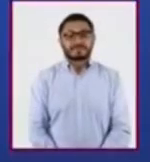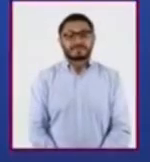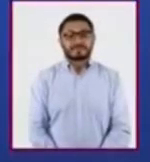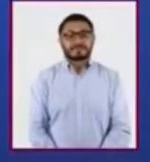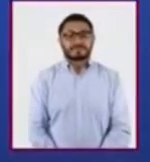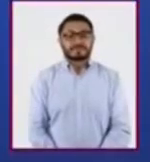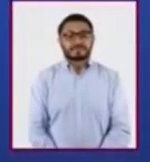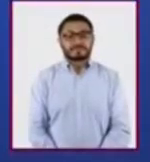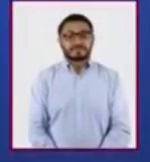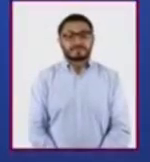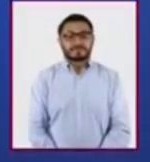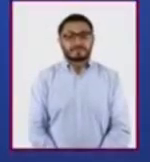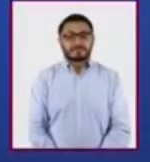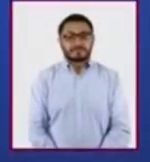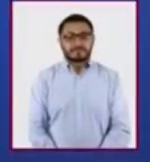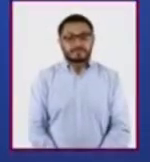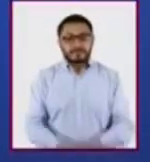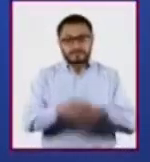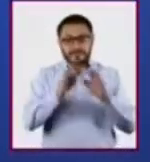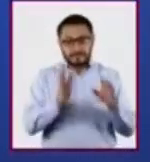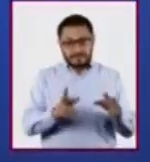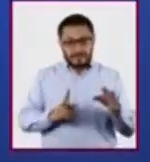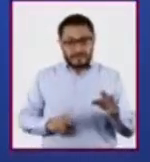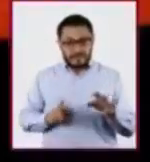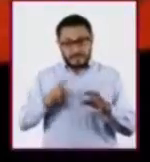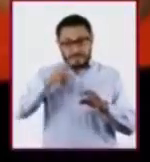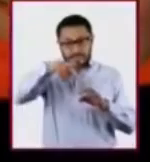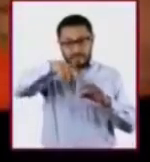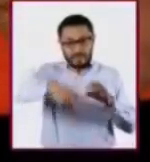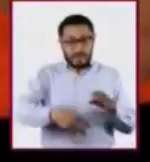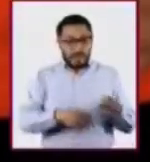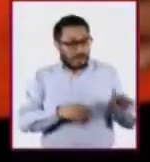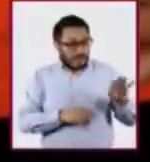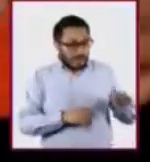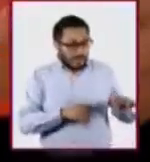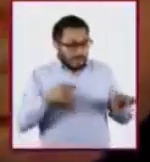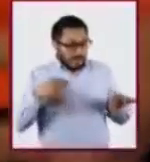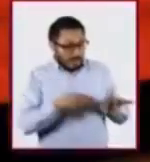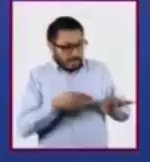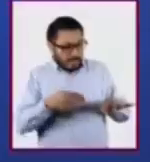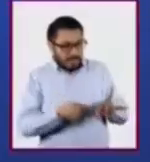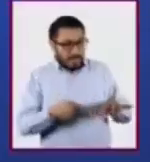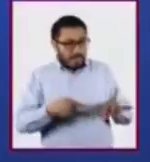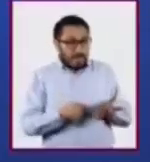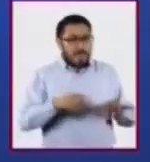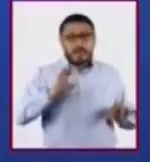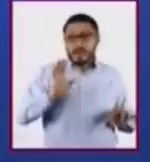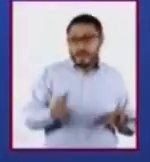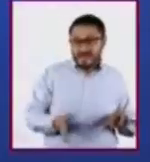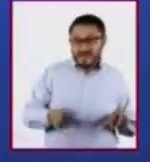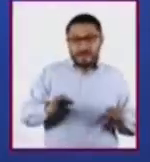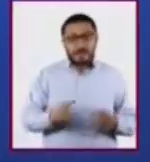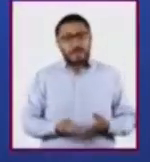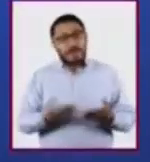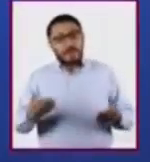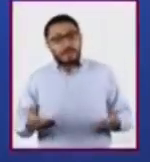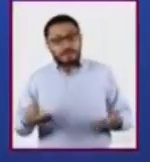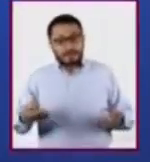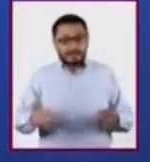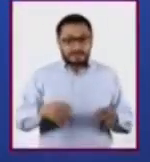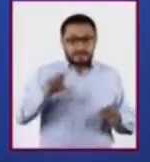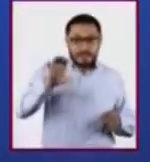Una vez que ya tenemos el orificio de nuestra taparrosca y nuestro material de la botella, vamos a tomar el